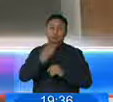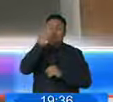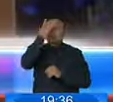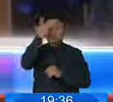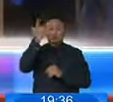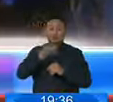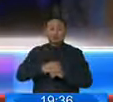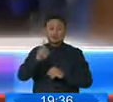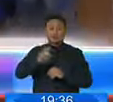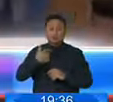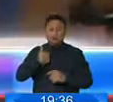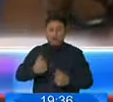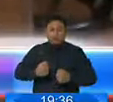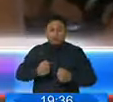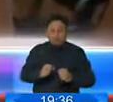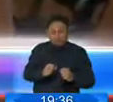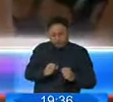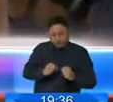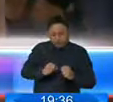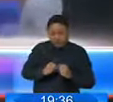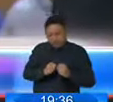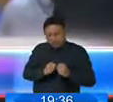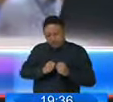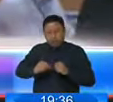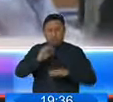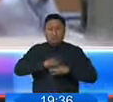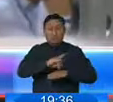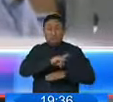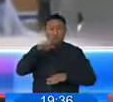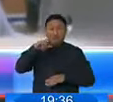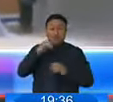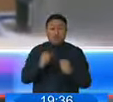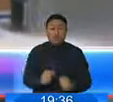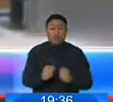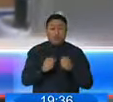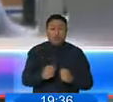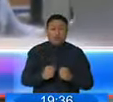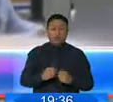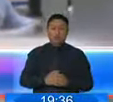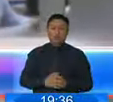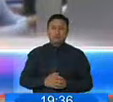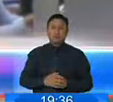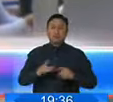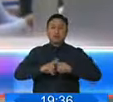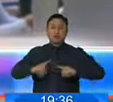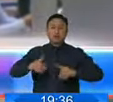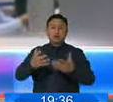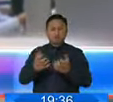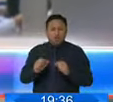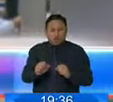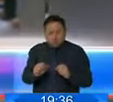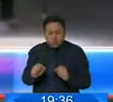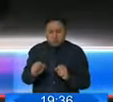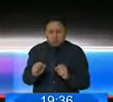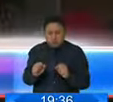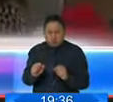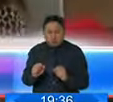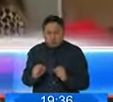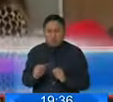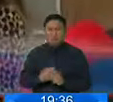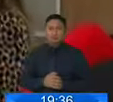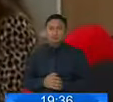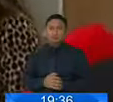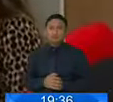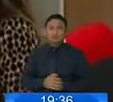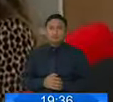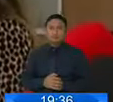muchísima fuerza con la presurización del avión, hay que tener demasiada fuerza para abrirla. pero él intentó abrir la palanca. Hubiese